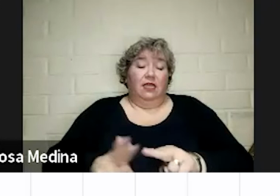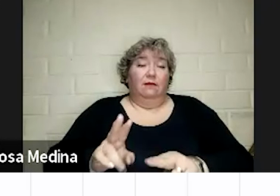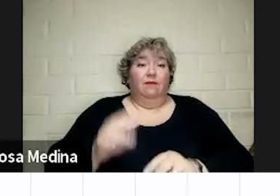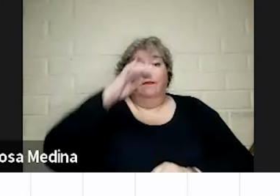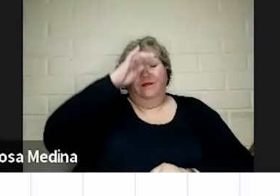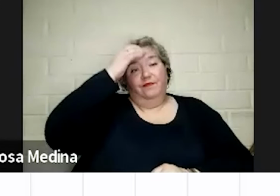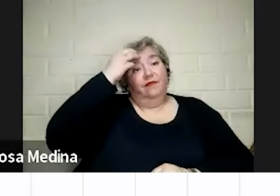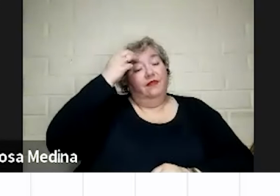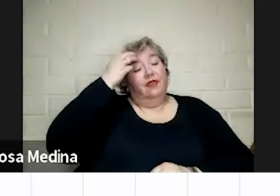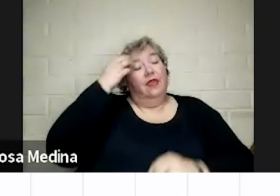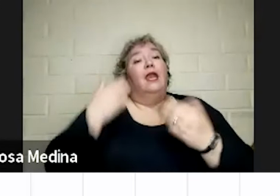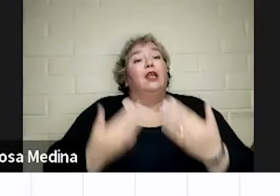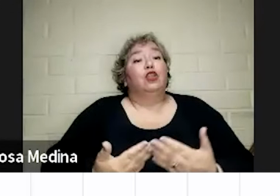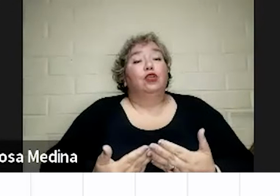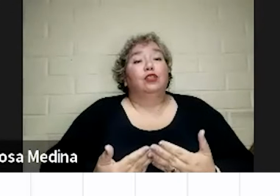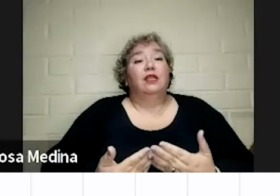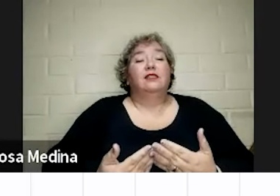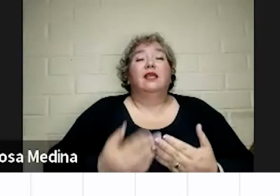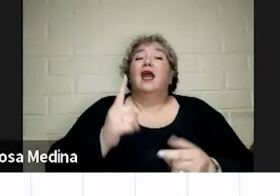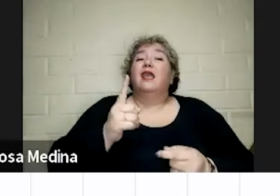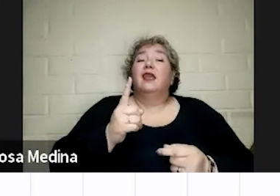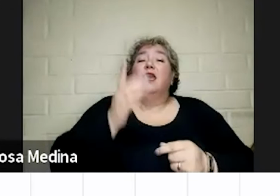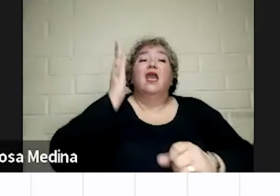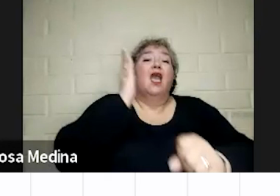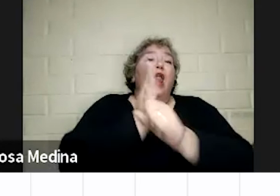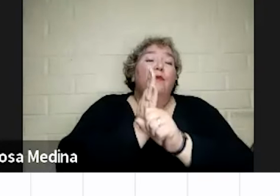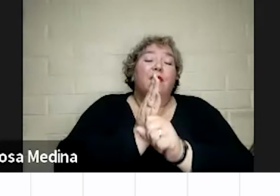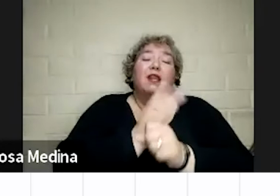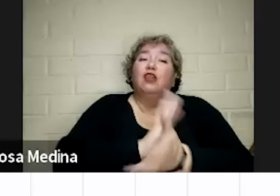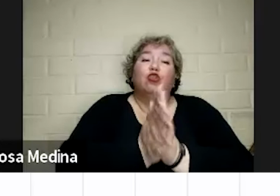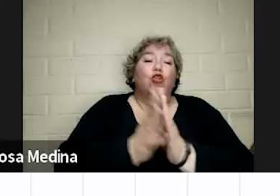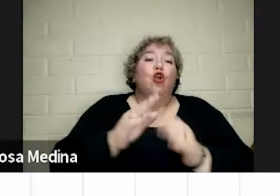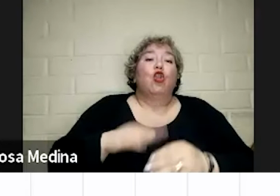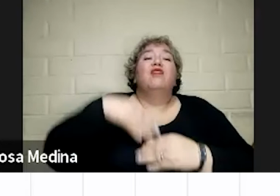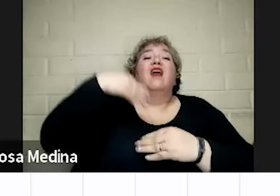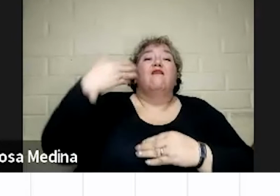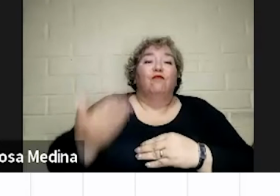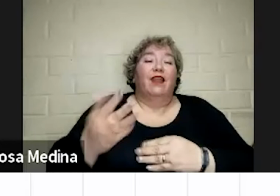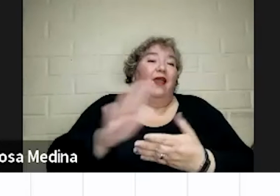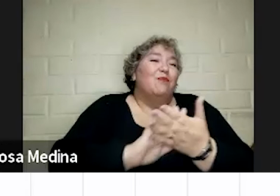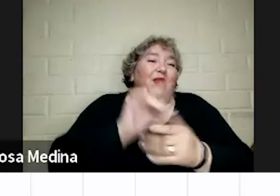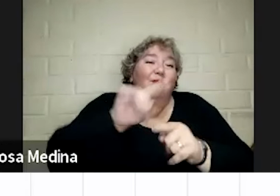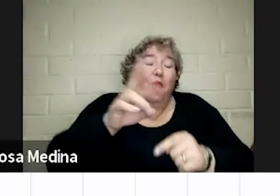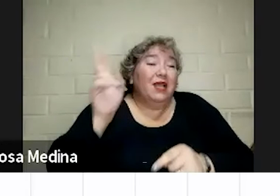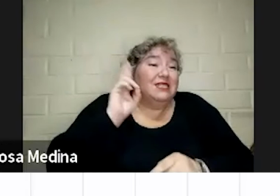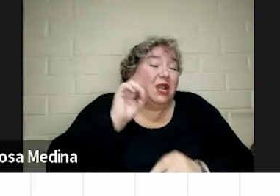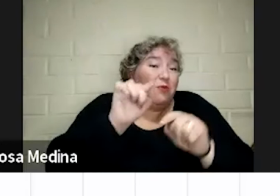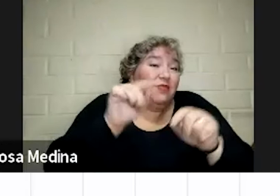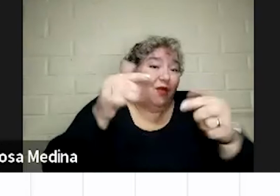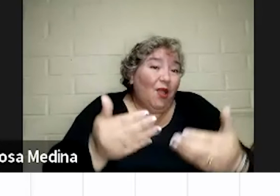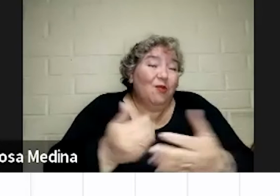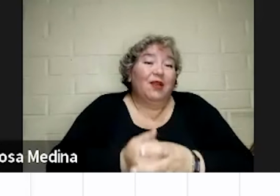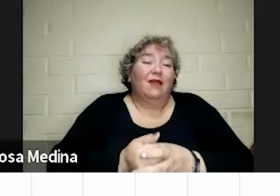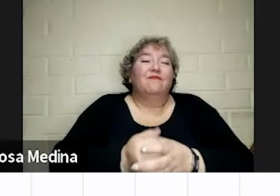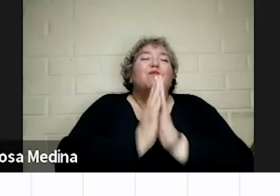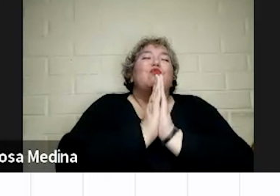que eliminar o inhibir estos estímulos externos, como por ejemplo el sonido. Por si apaguen los micrófonos para que